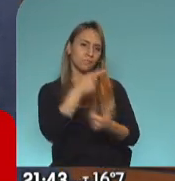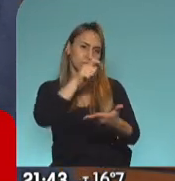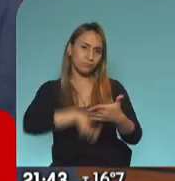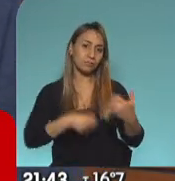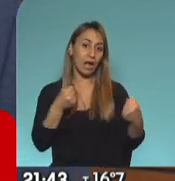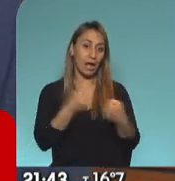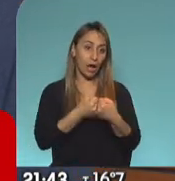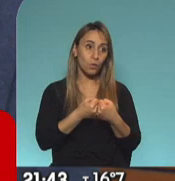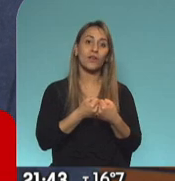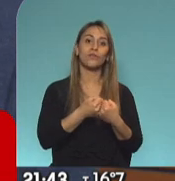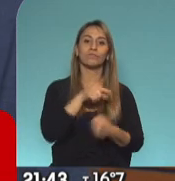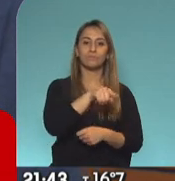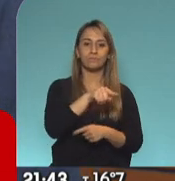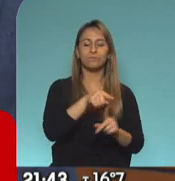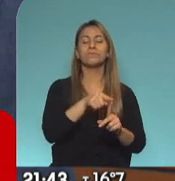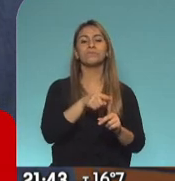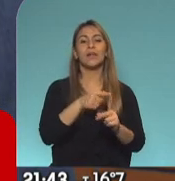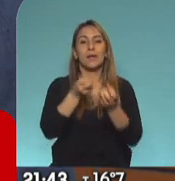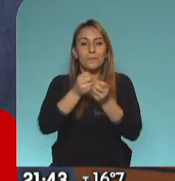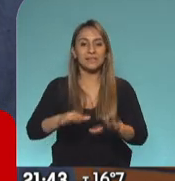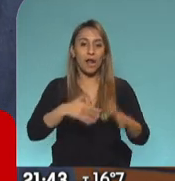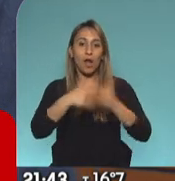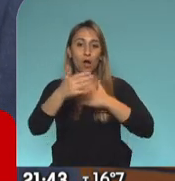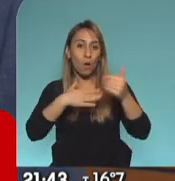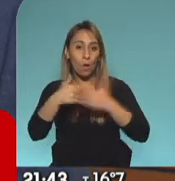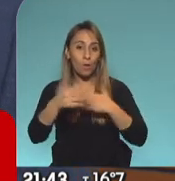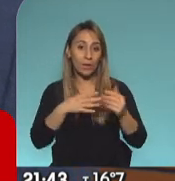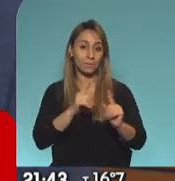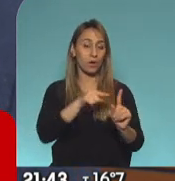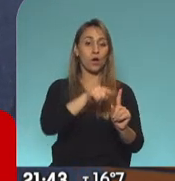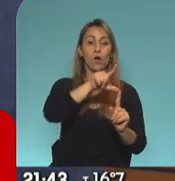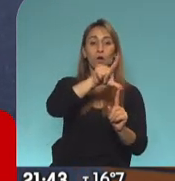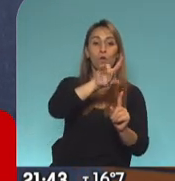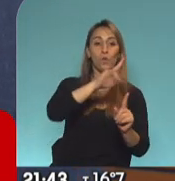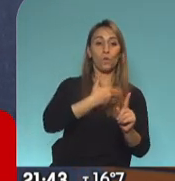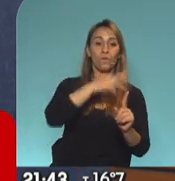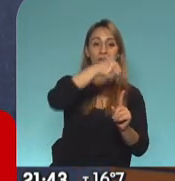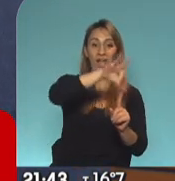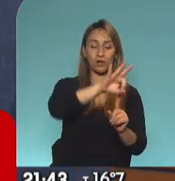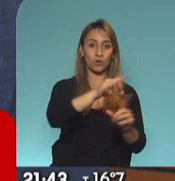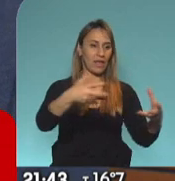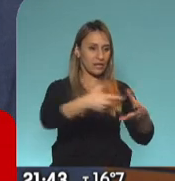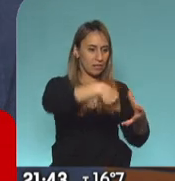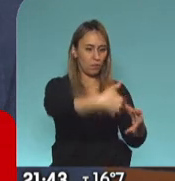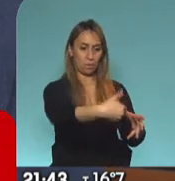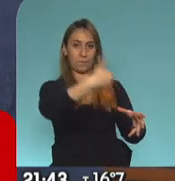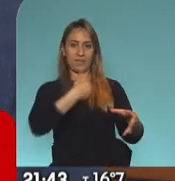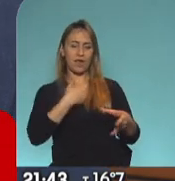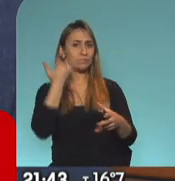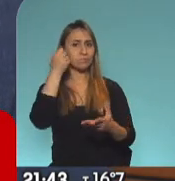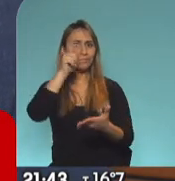iniciar una serie de obras muy importantes que Rosario Lufrano y todo su equipo nos han solicitado. Estamos ya